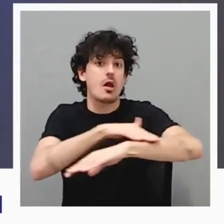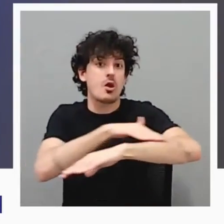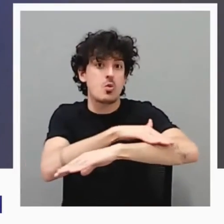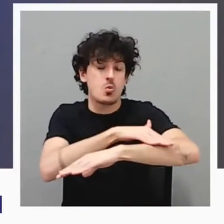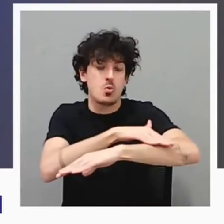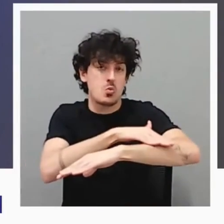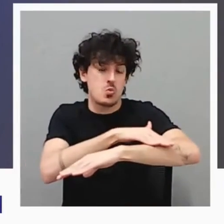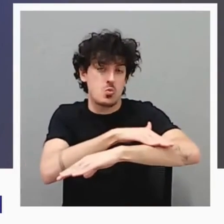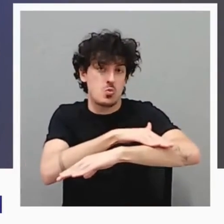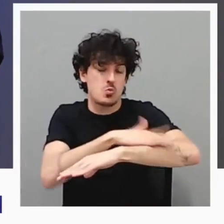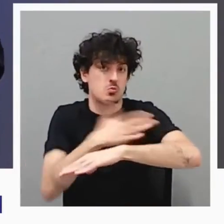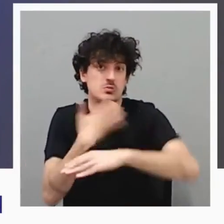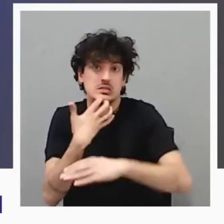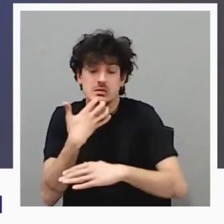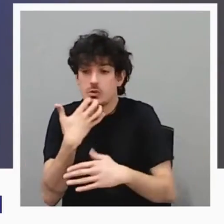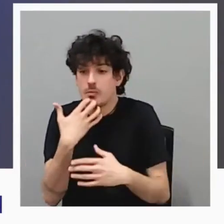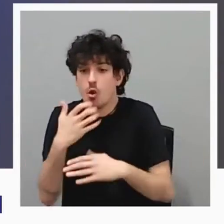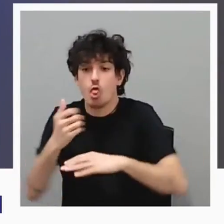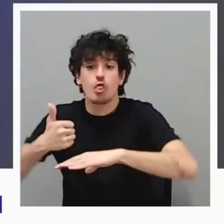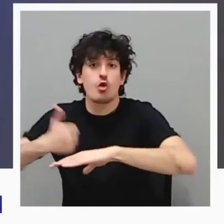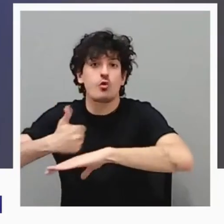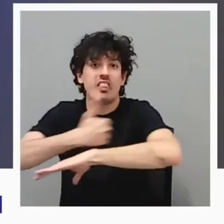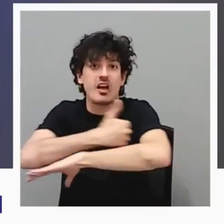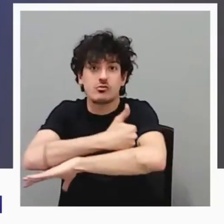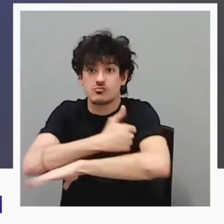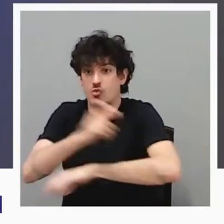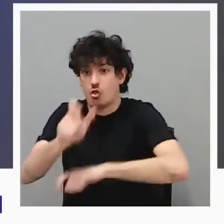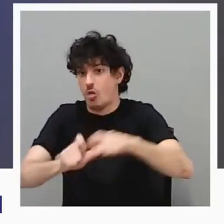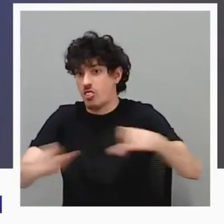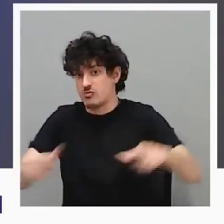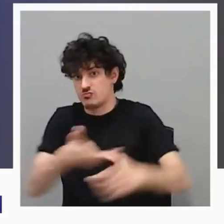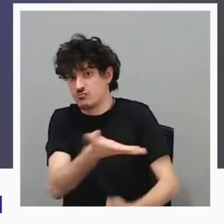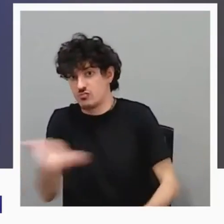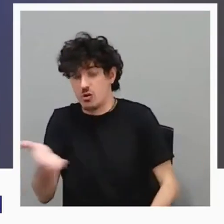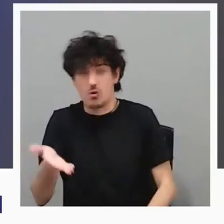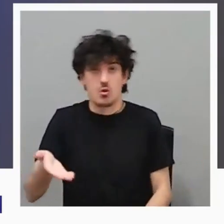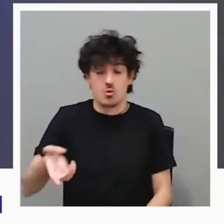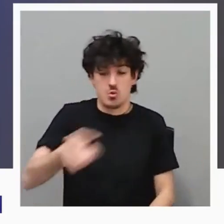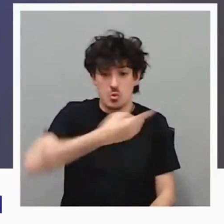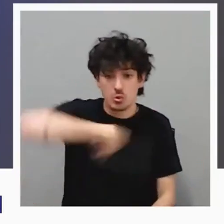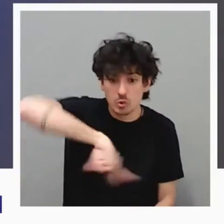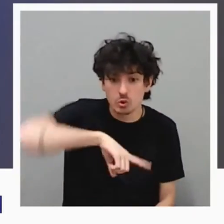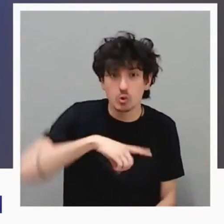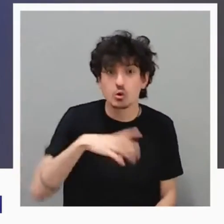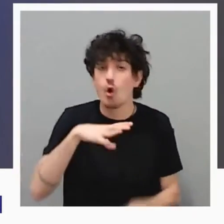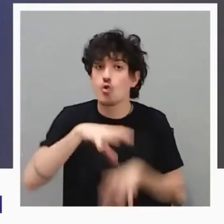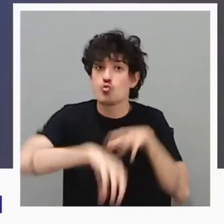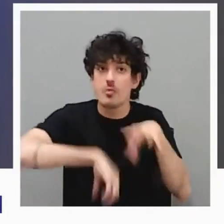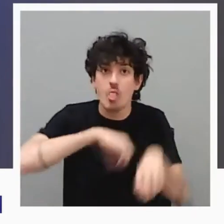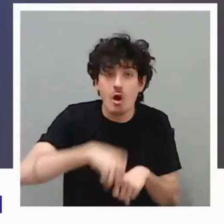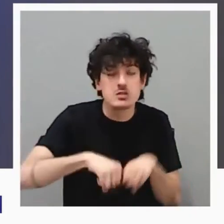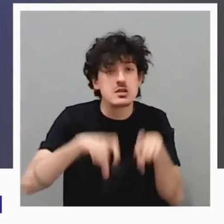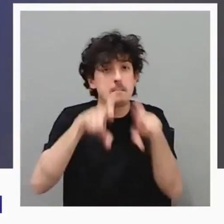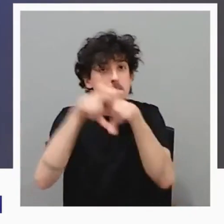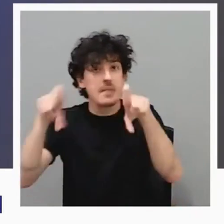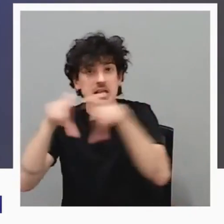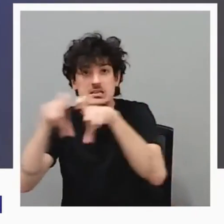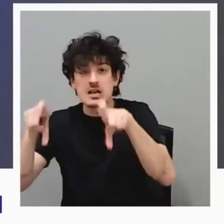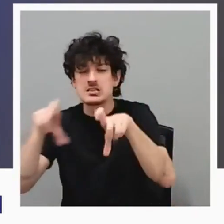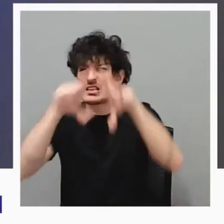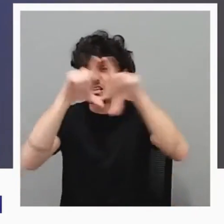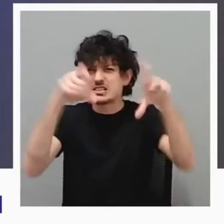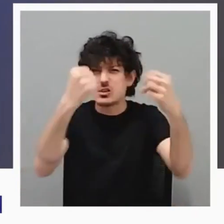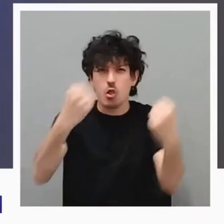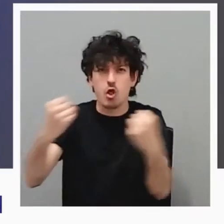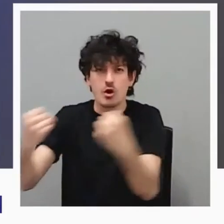los ciudadanos, y digo los ciudadanos somos nosotros, consumidores, empresas, instituciones de todo tipo, dejamos en manos